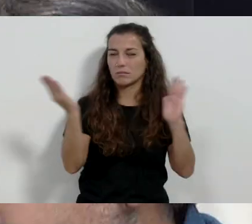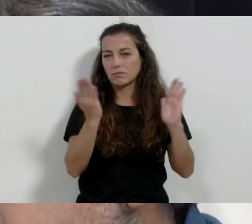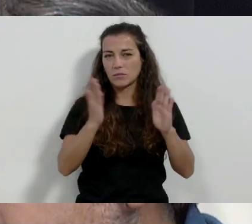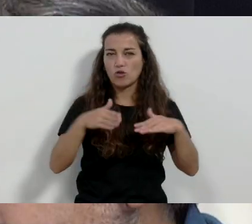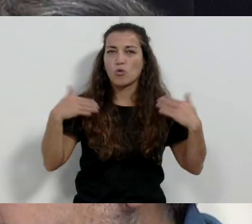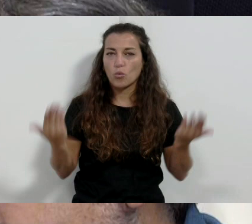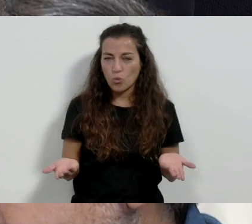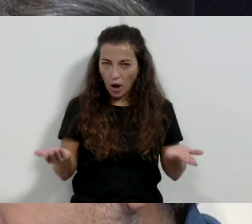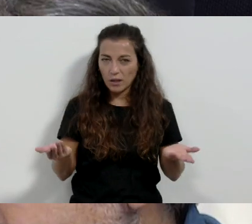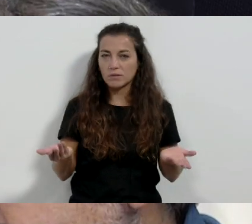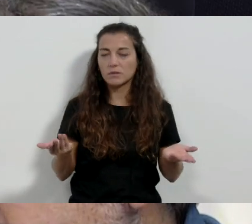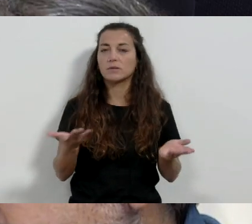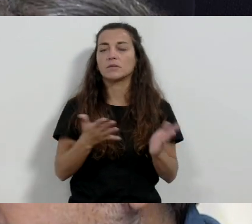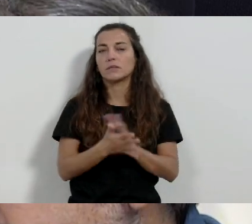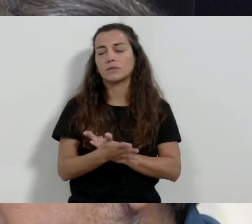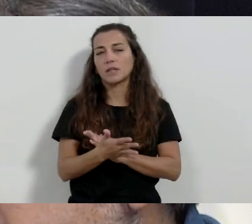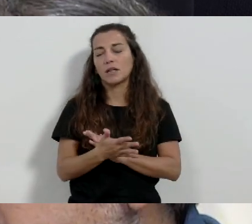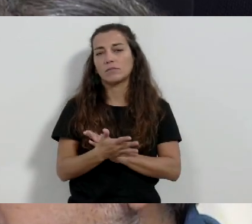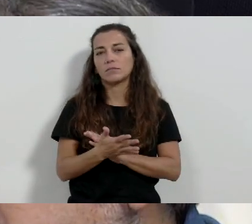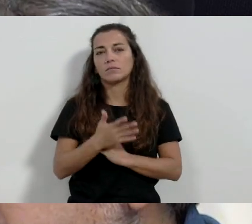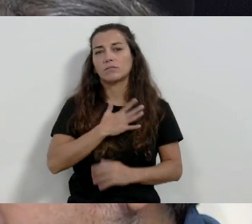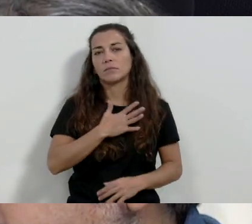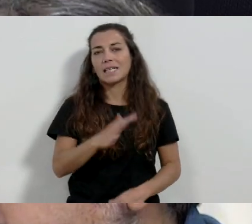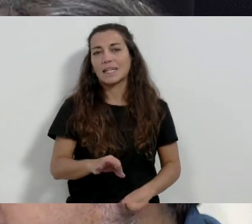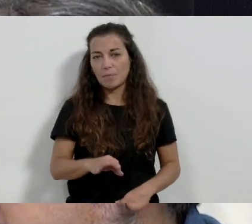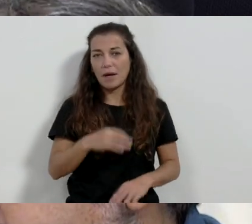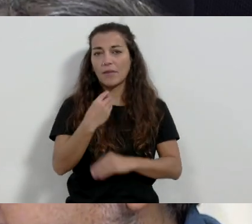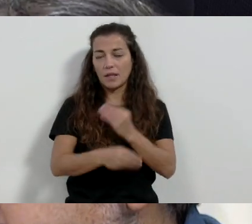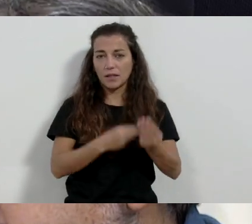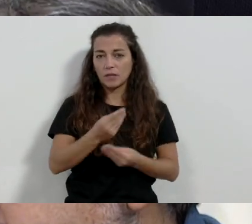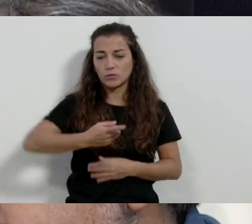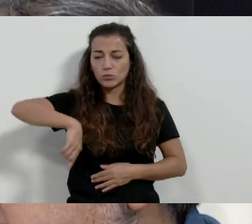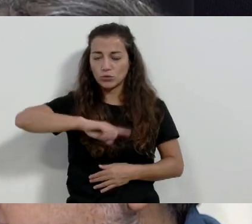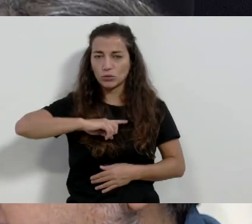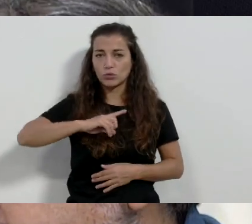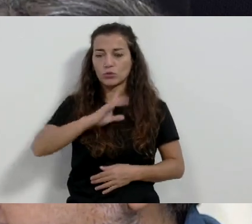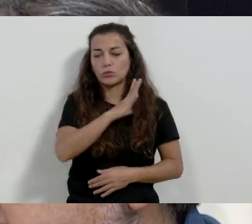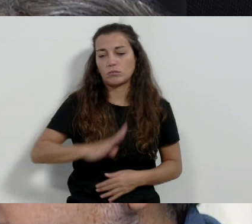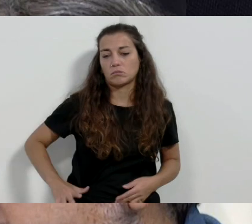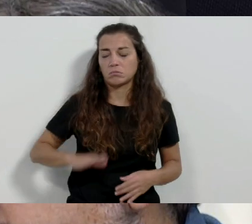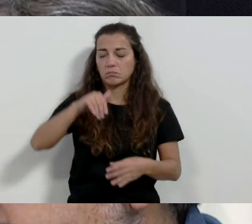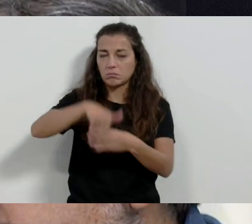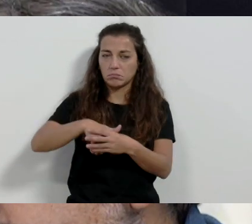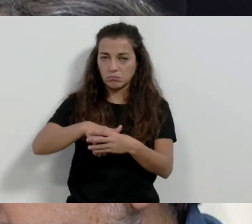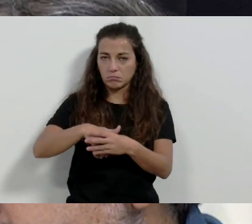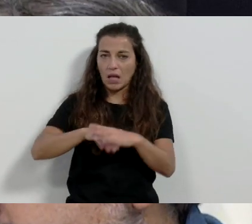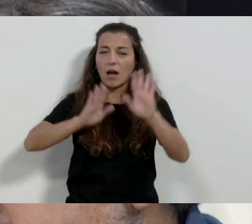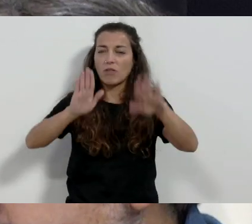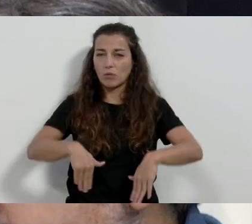realizó, ¿no? Como digo, es posible hacerlo. En principio vamos a votar que sí a esta moción, porque